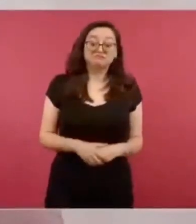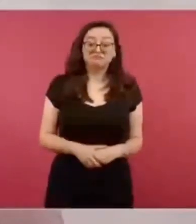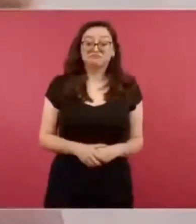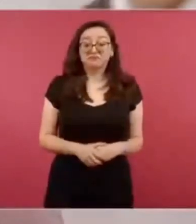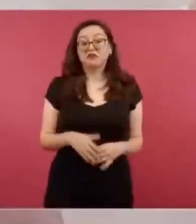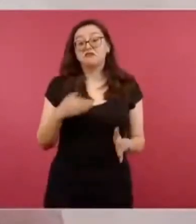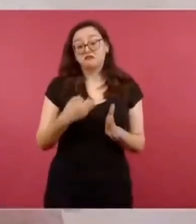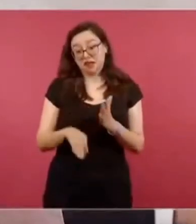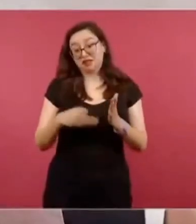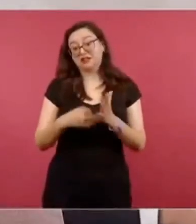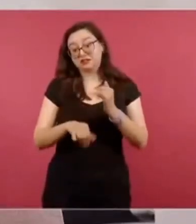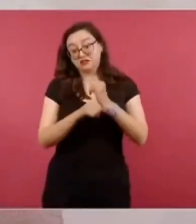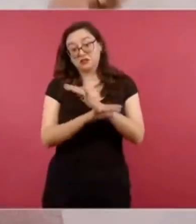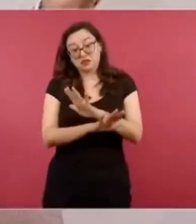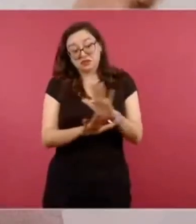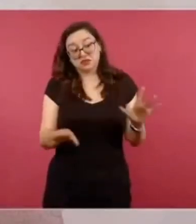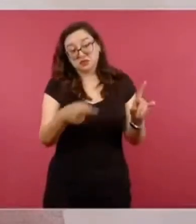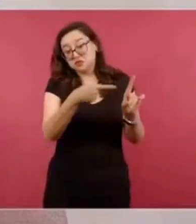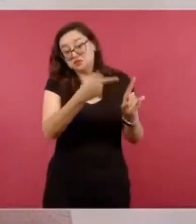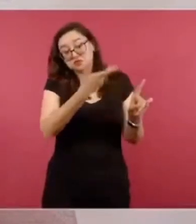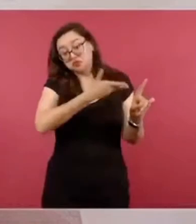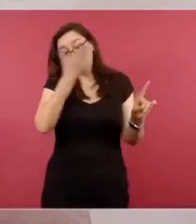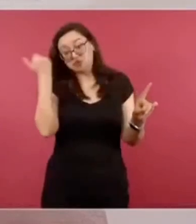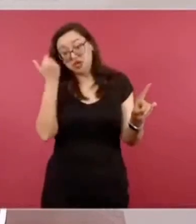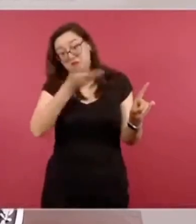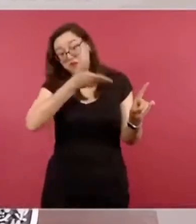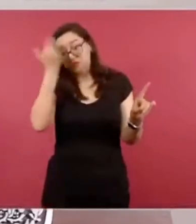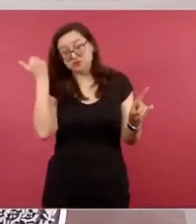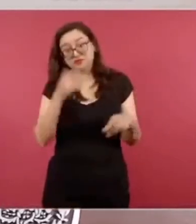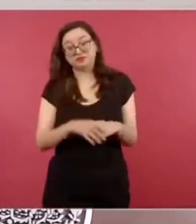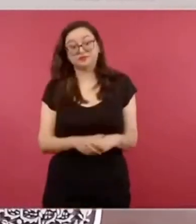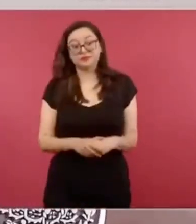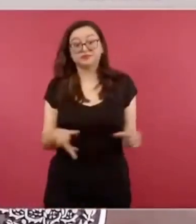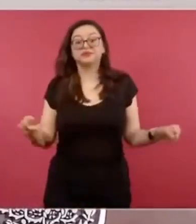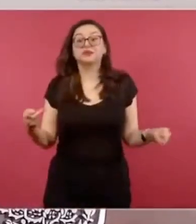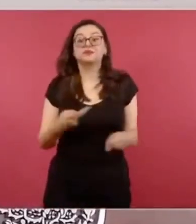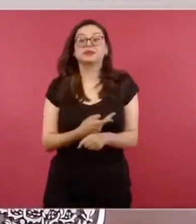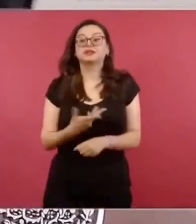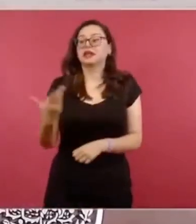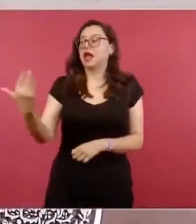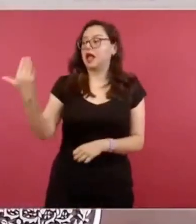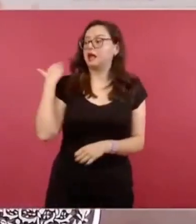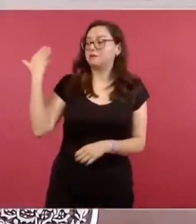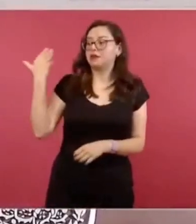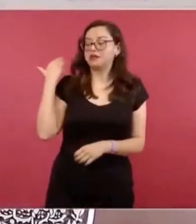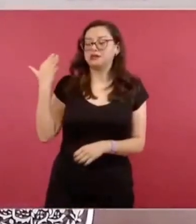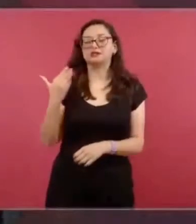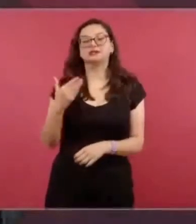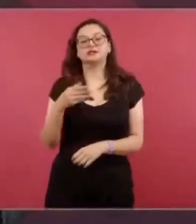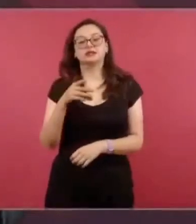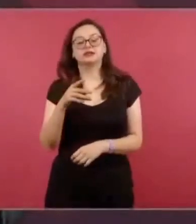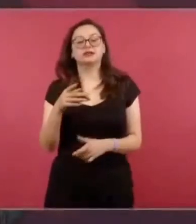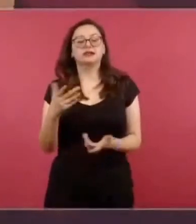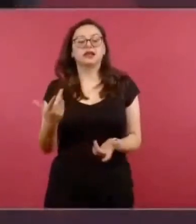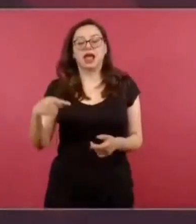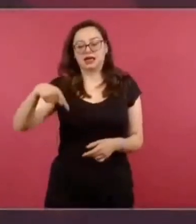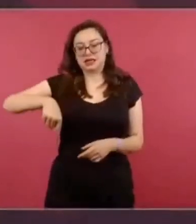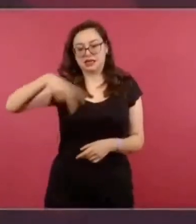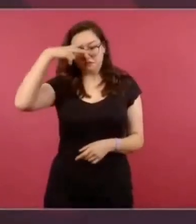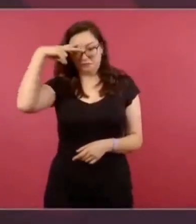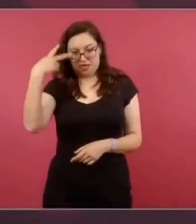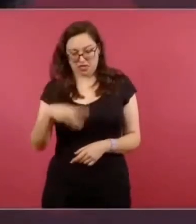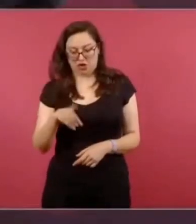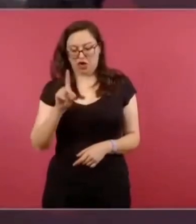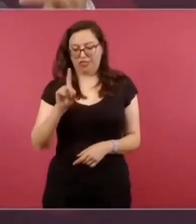Sí, hace poco se dio a conocer que el representante de la DEA en México se reunía